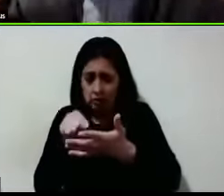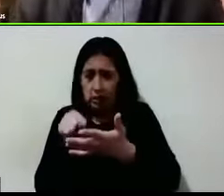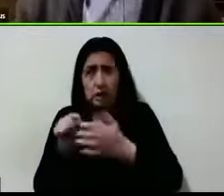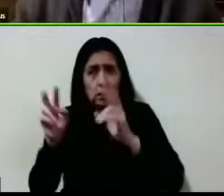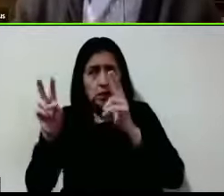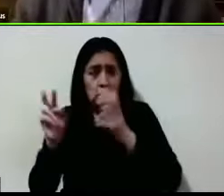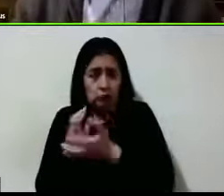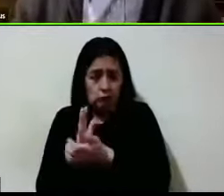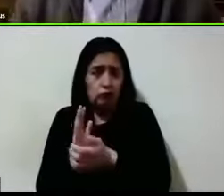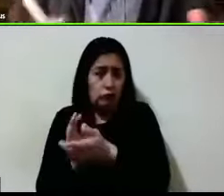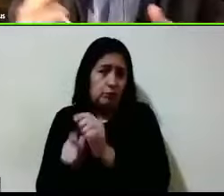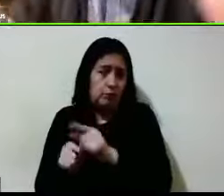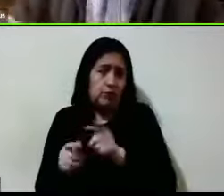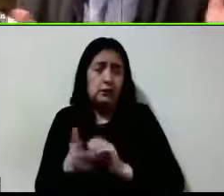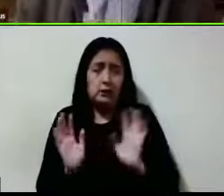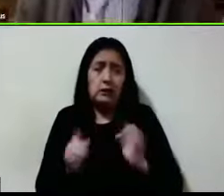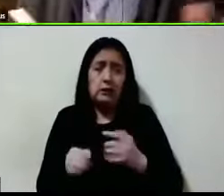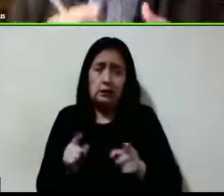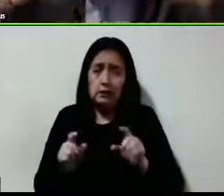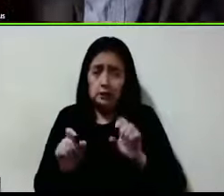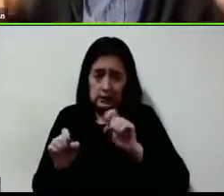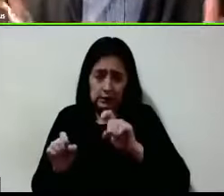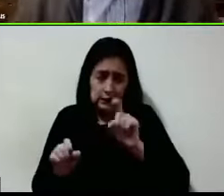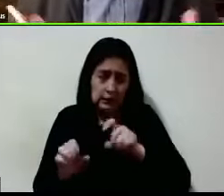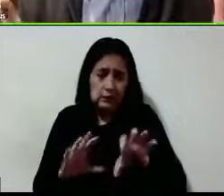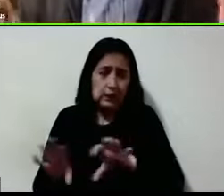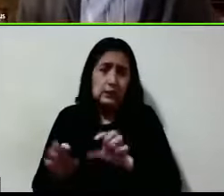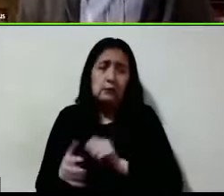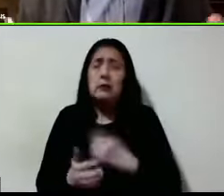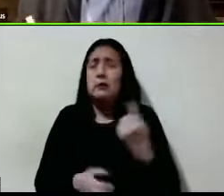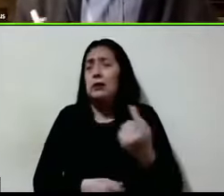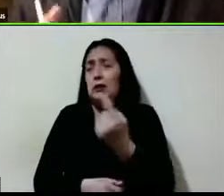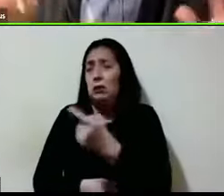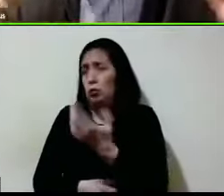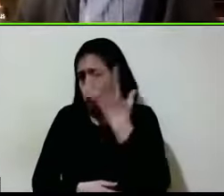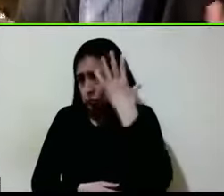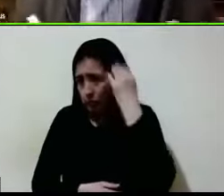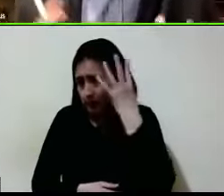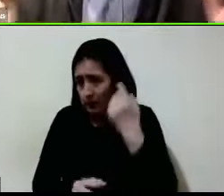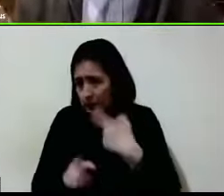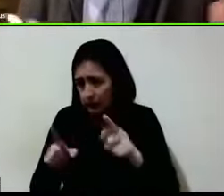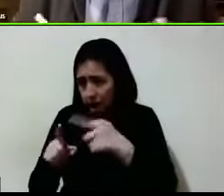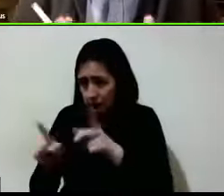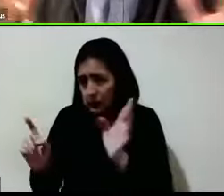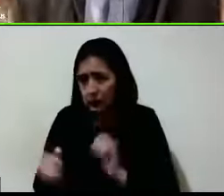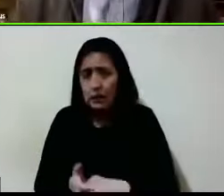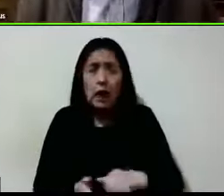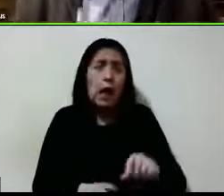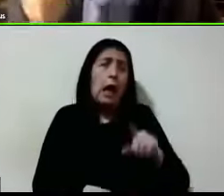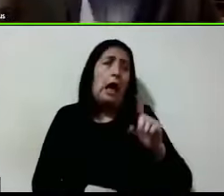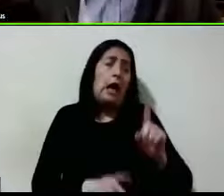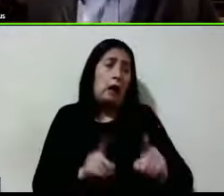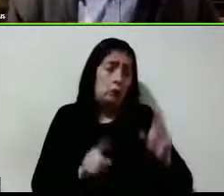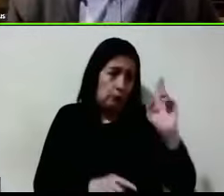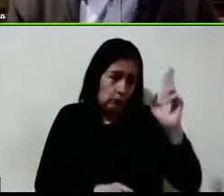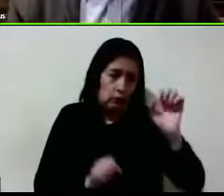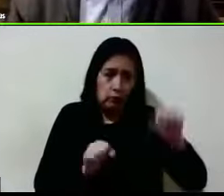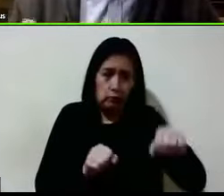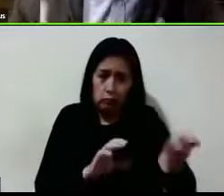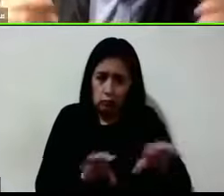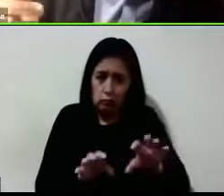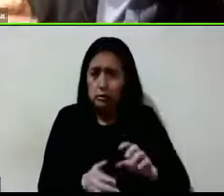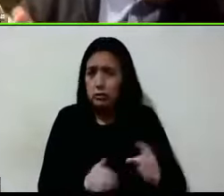es transversal, ¿no? Pero también es cierto que cada uno tiene una experiencia distinta, incluso hay docentes que lo desarrollan con